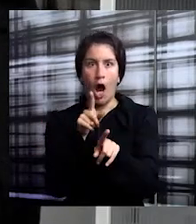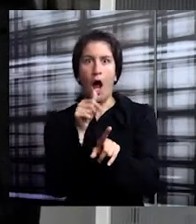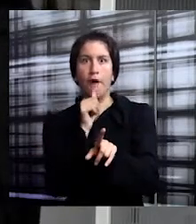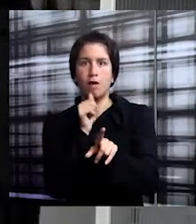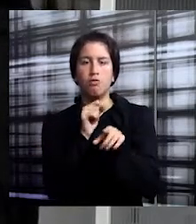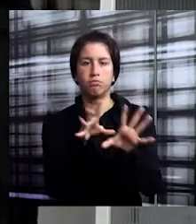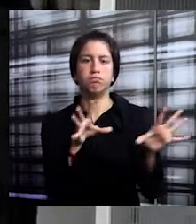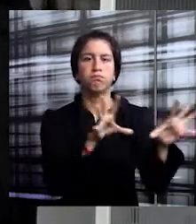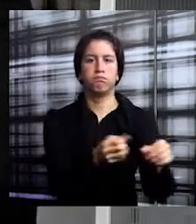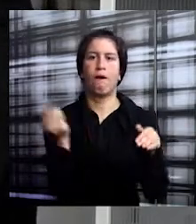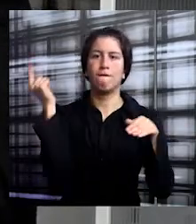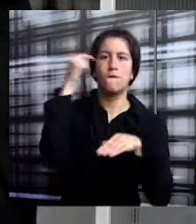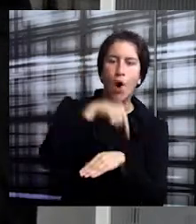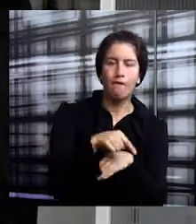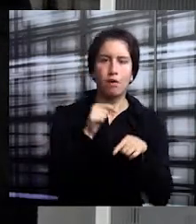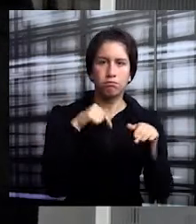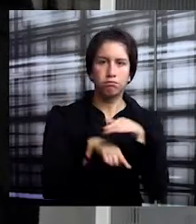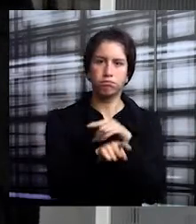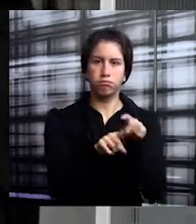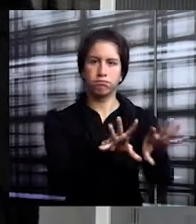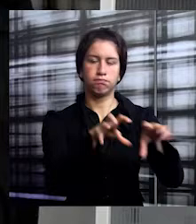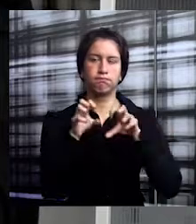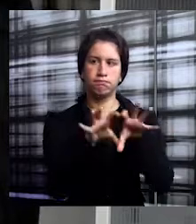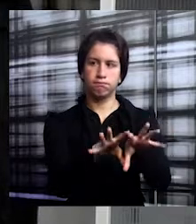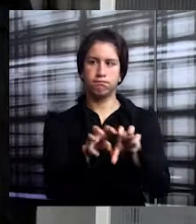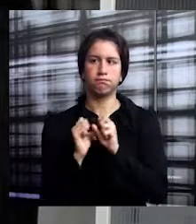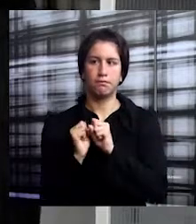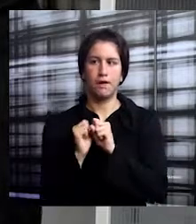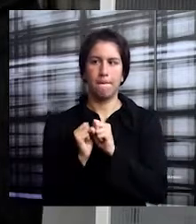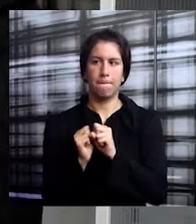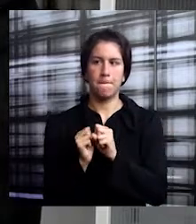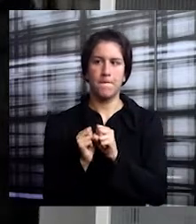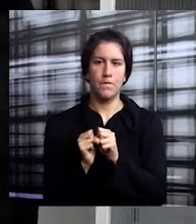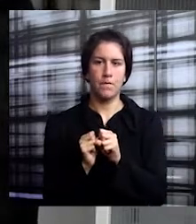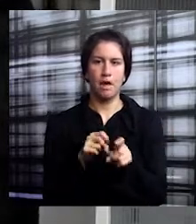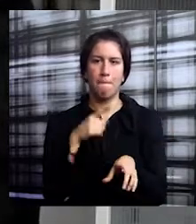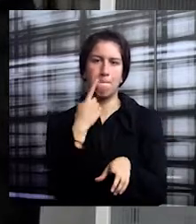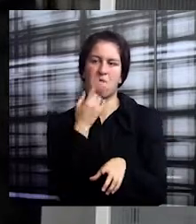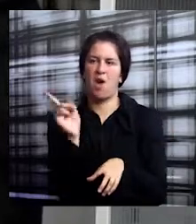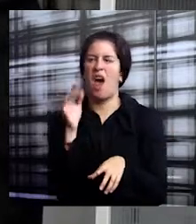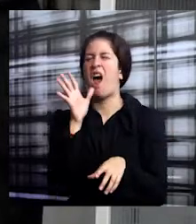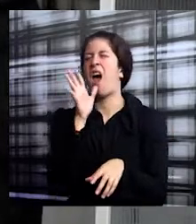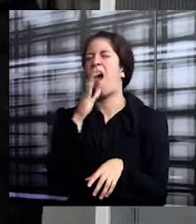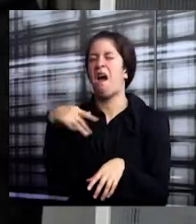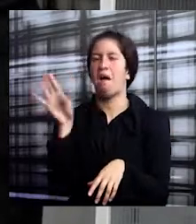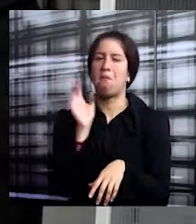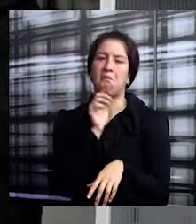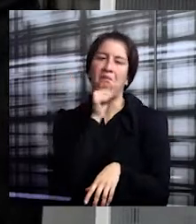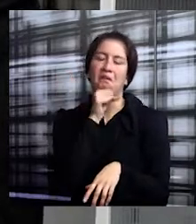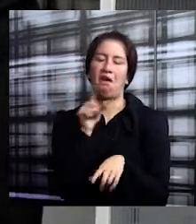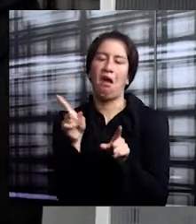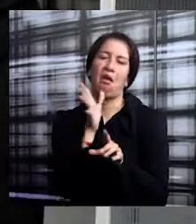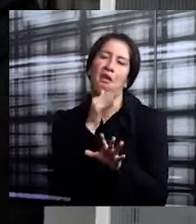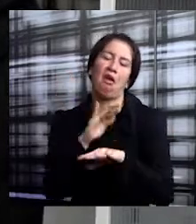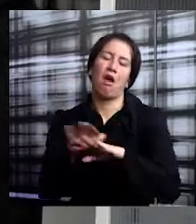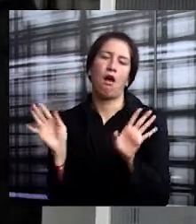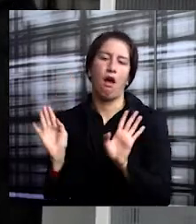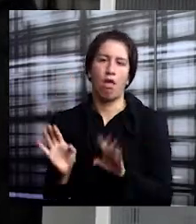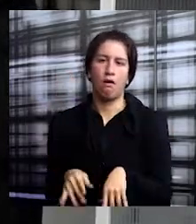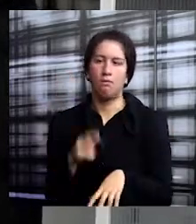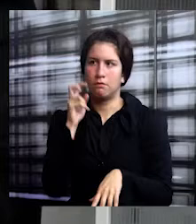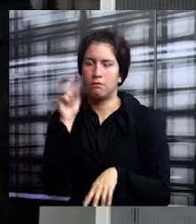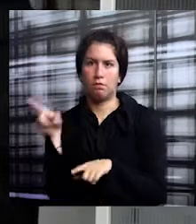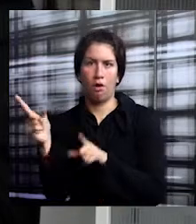no se preocupen, si aquí hay puros viejos, no va a pasar nada. Y vieron que entró gente con cuchillo, incluso gente con armamento, con armas, o